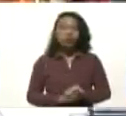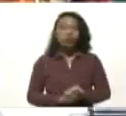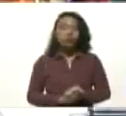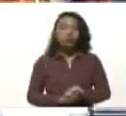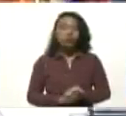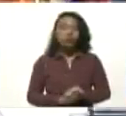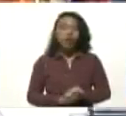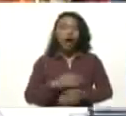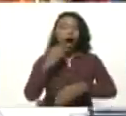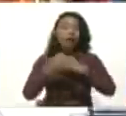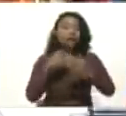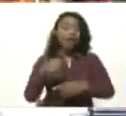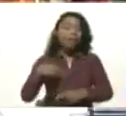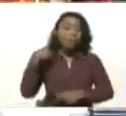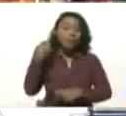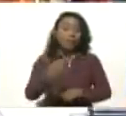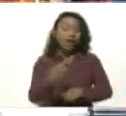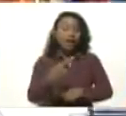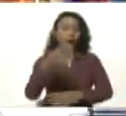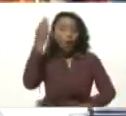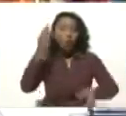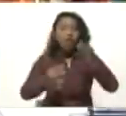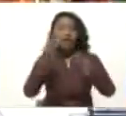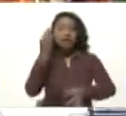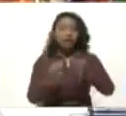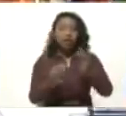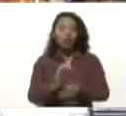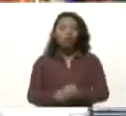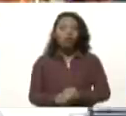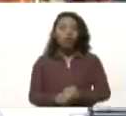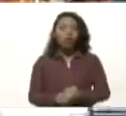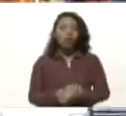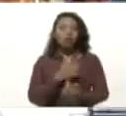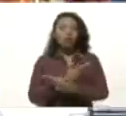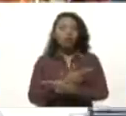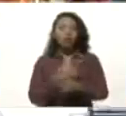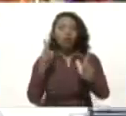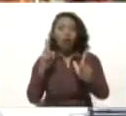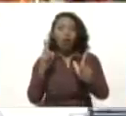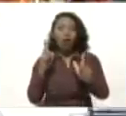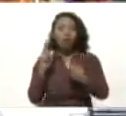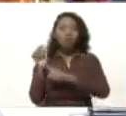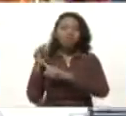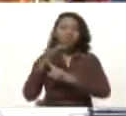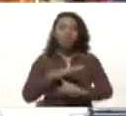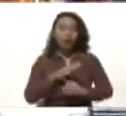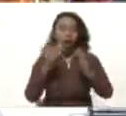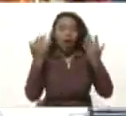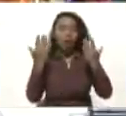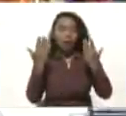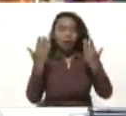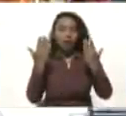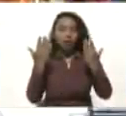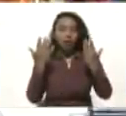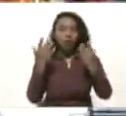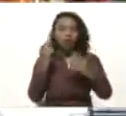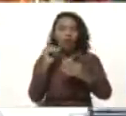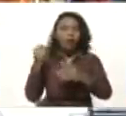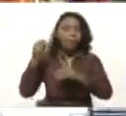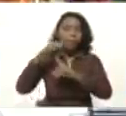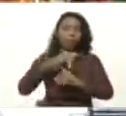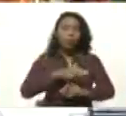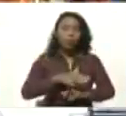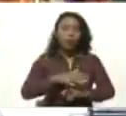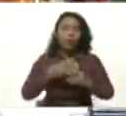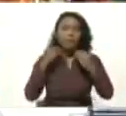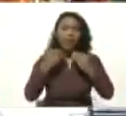haced de mañana juicio y librad al oprimido de la mano del opresor,